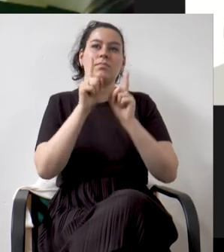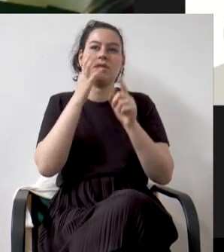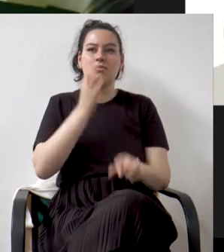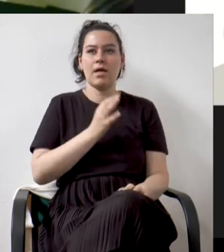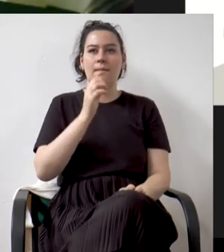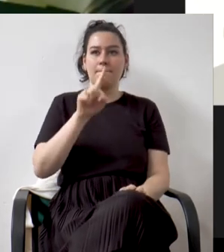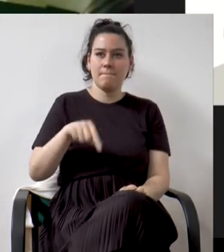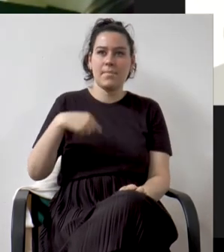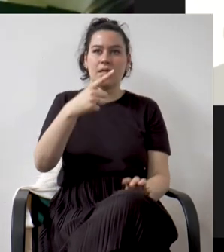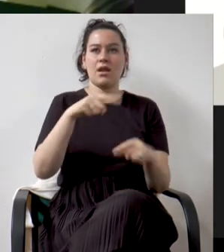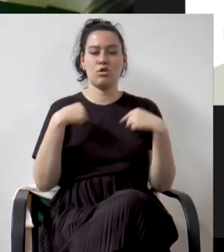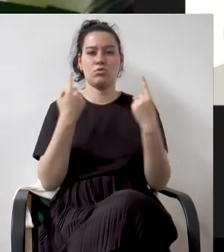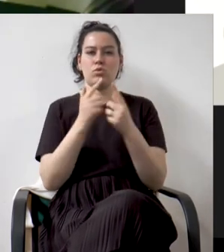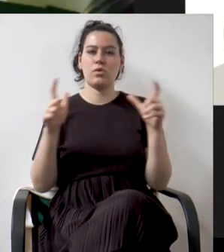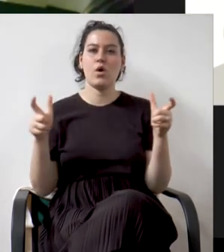mañana tenemos una reunión